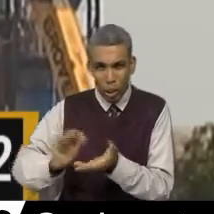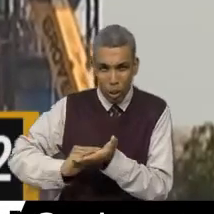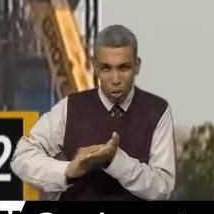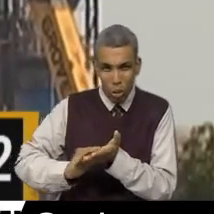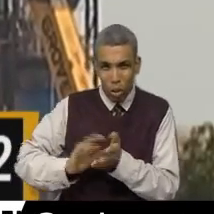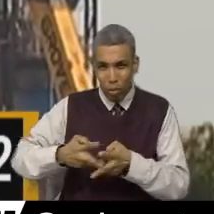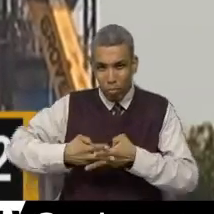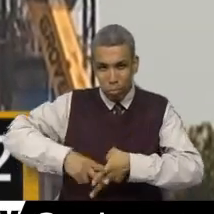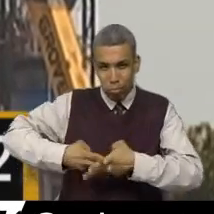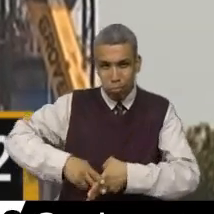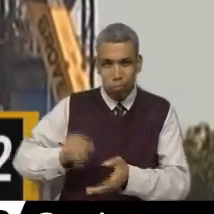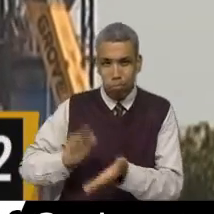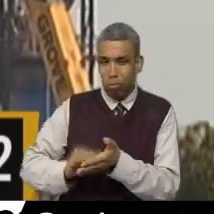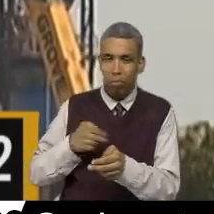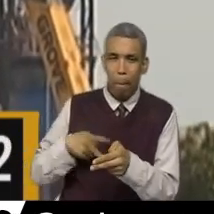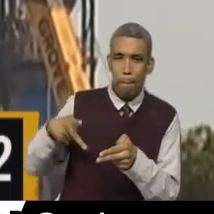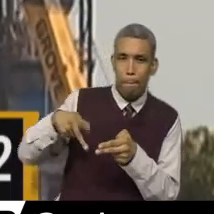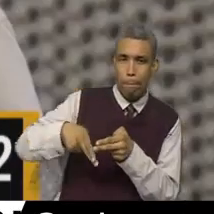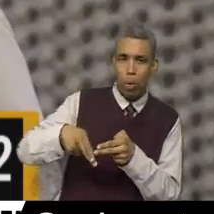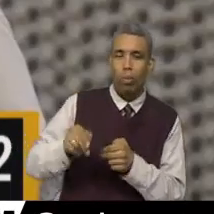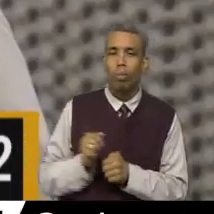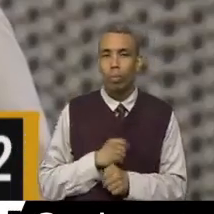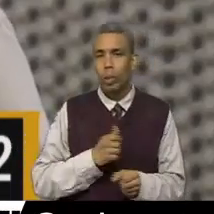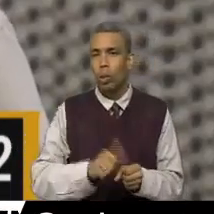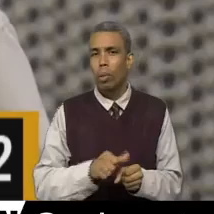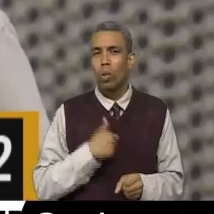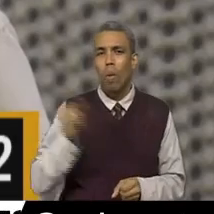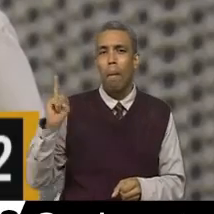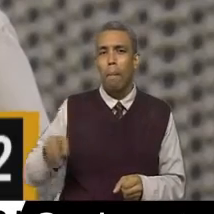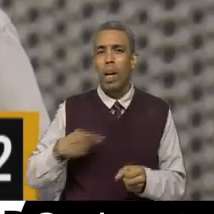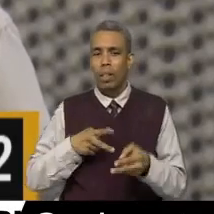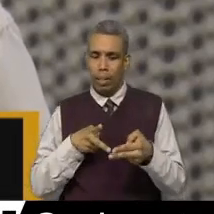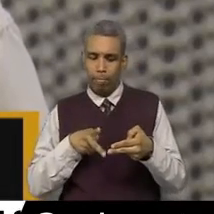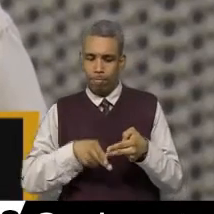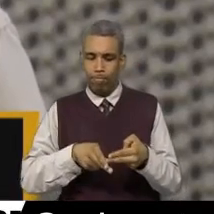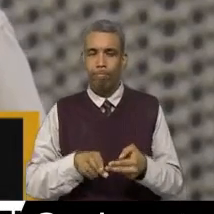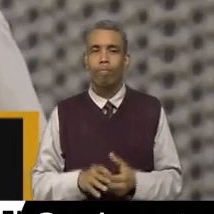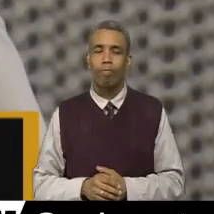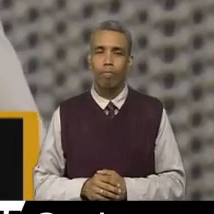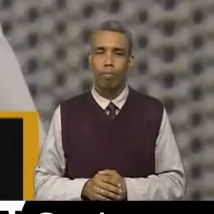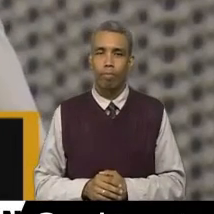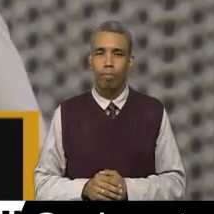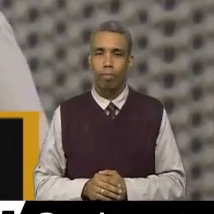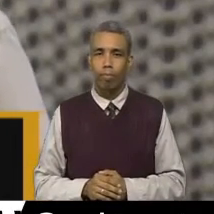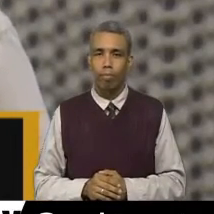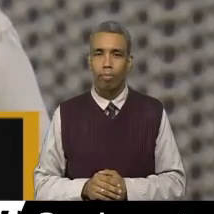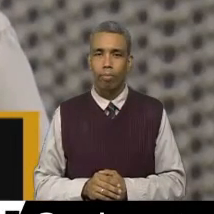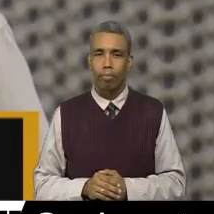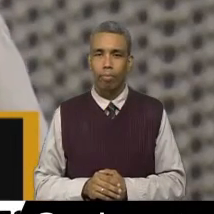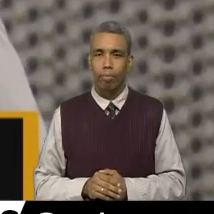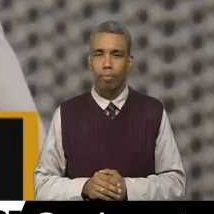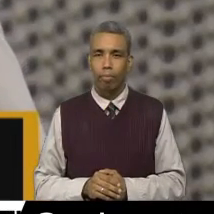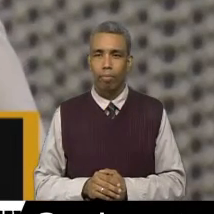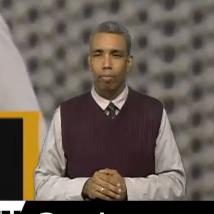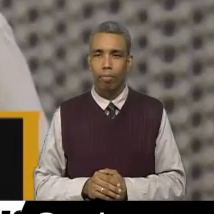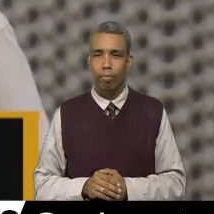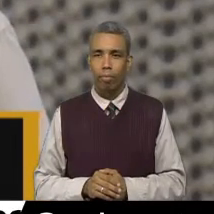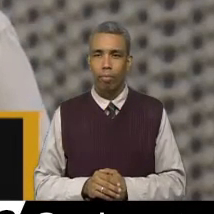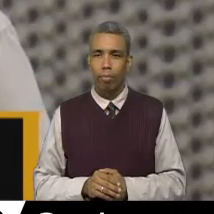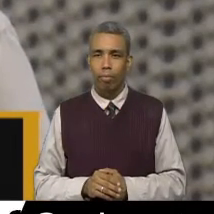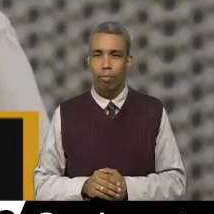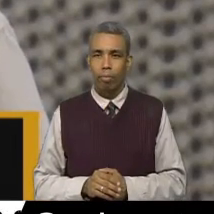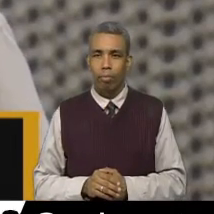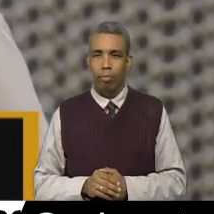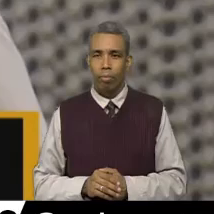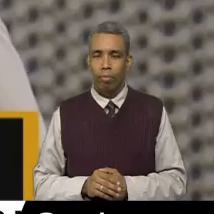de la refinería se encuentran suspendidos por Ecopetrol. En este momento deberíamos tener fase de alistamiento, está totalmente parado, no se